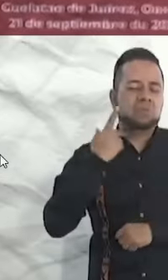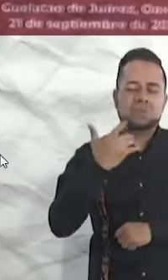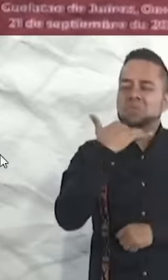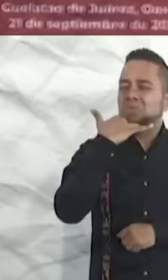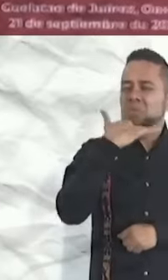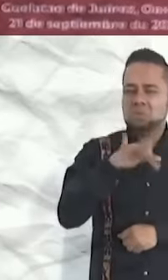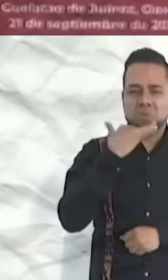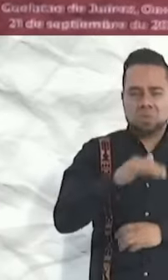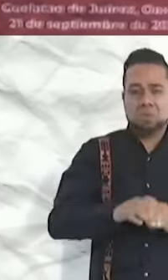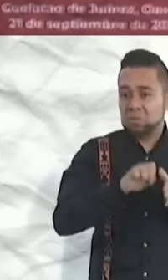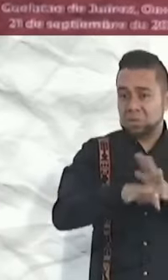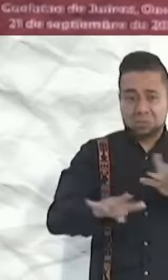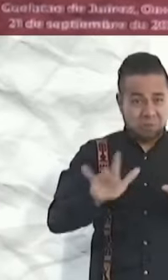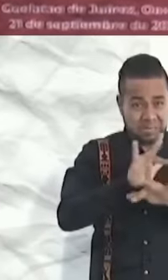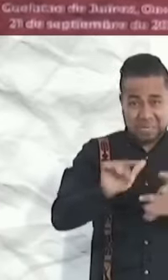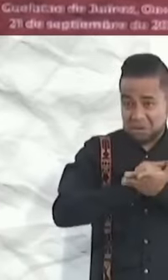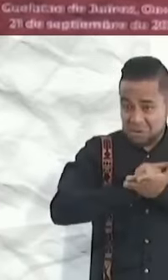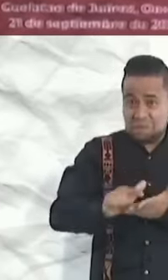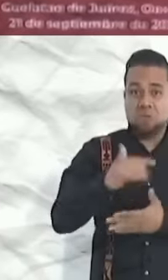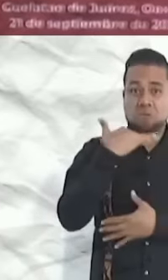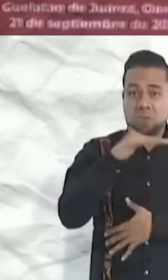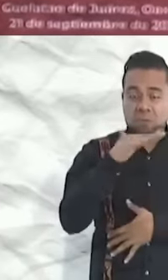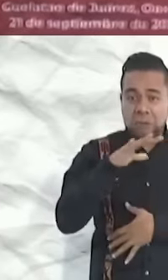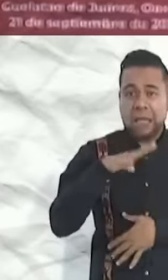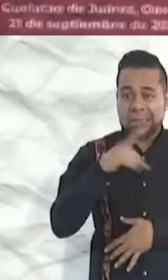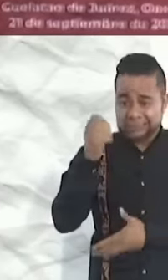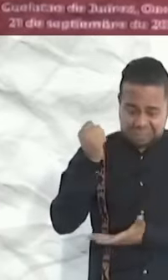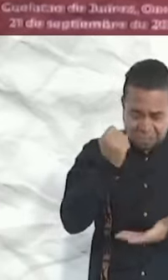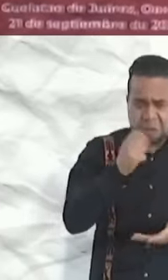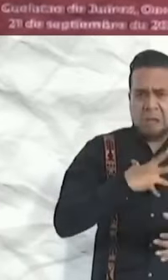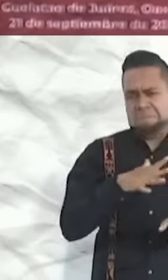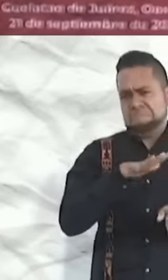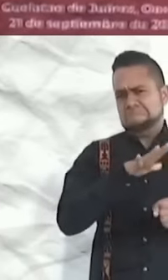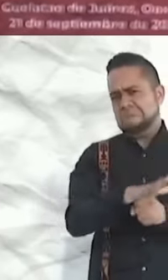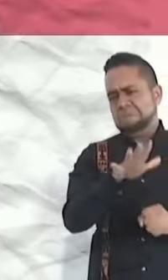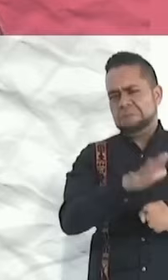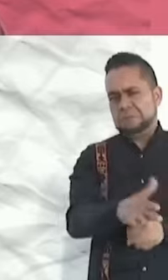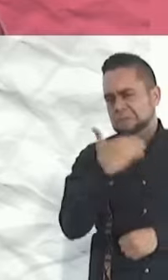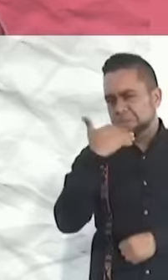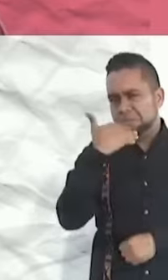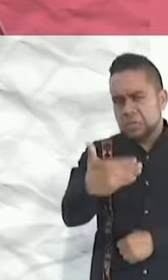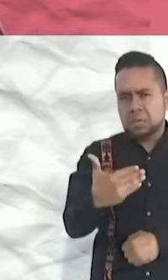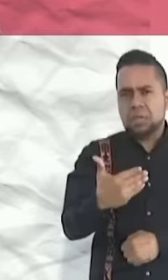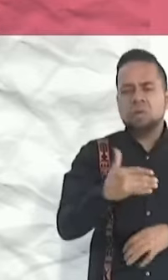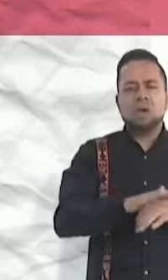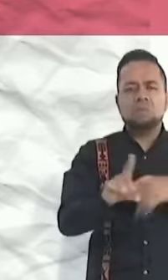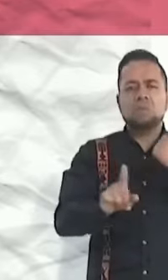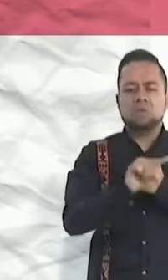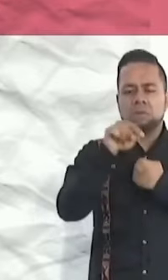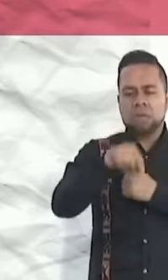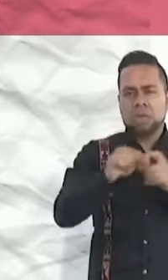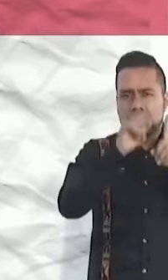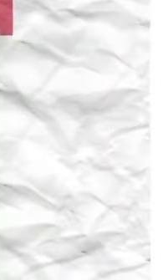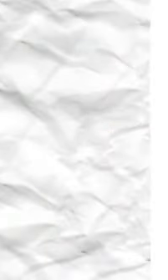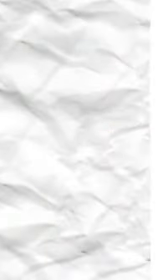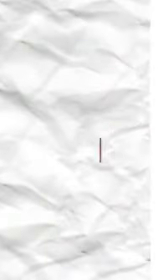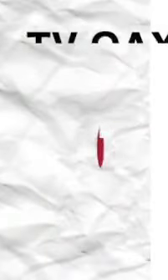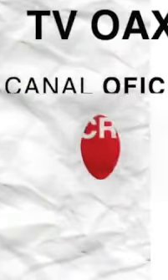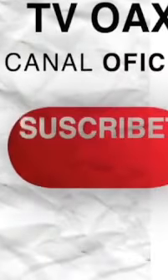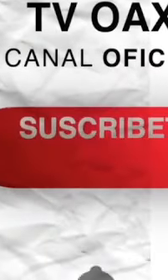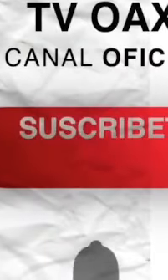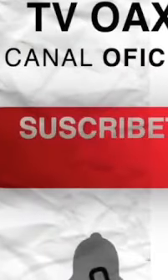hay corrupción, el presupuesto alcanza. Camina como loco. El problema de México no era la falta